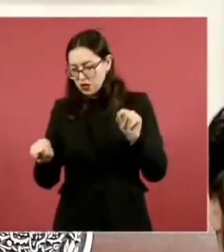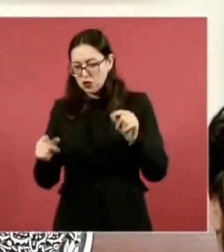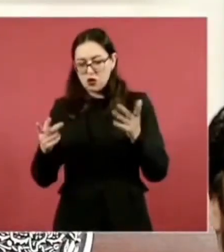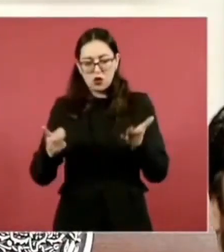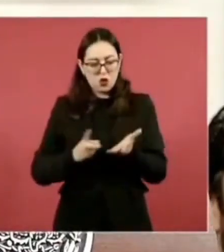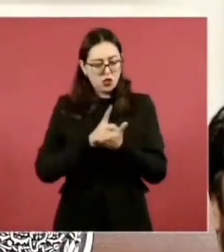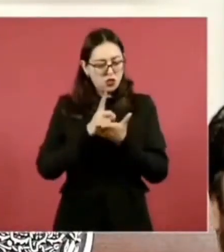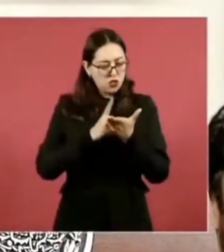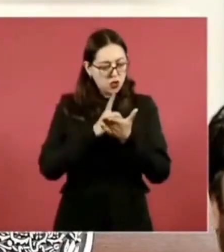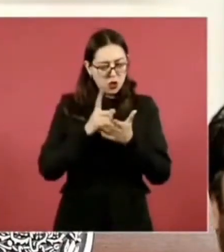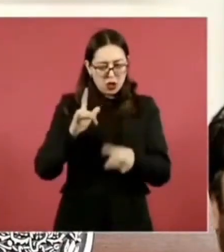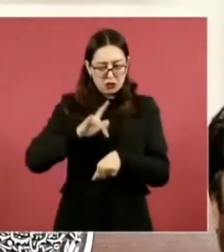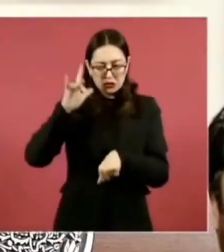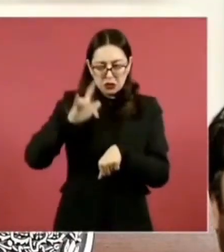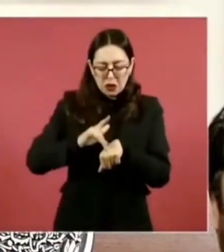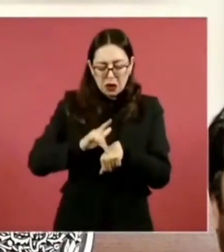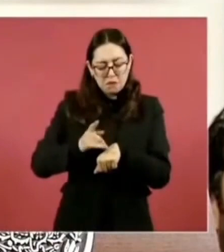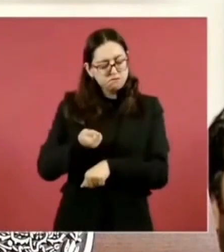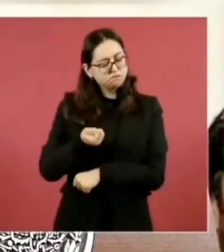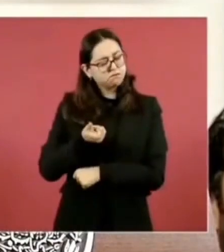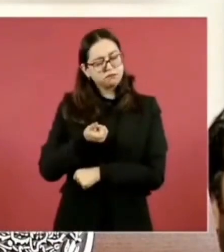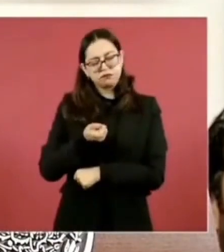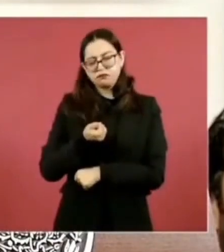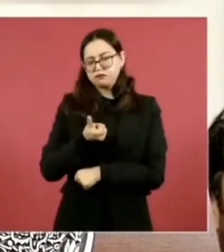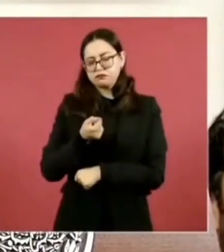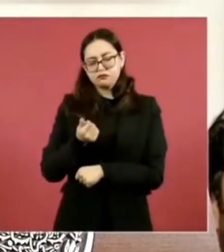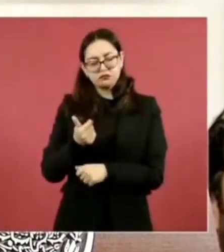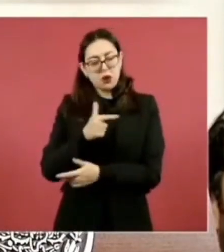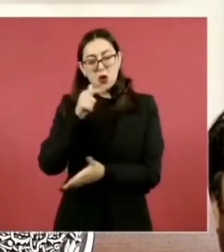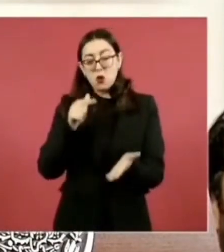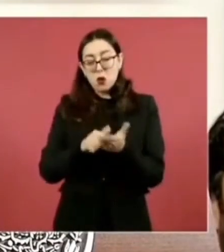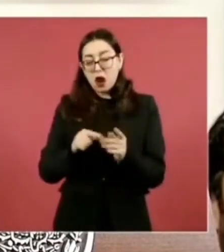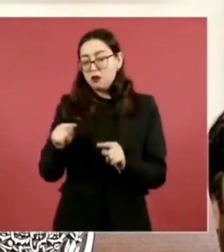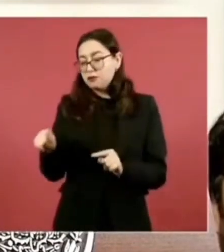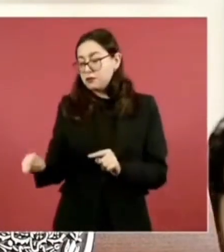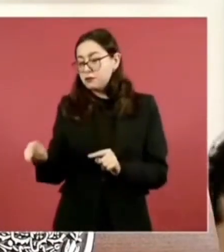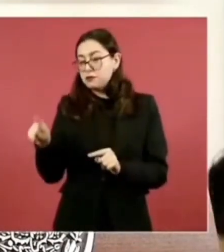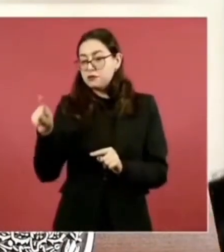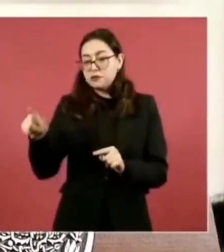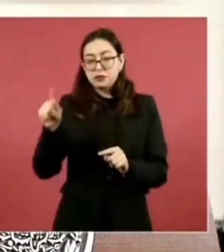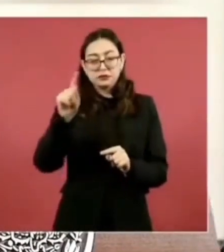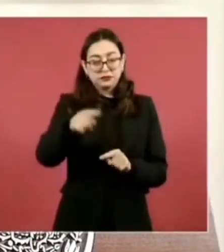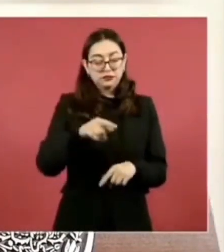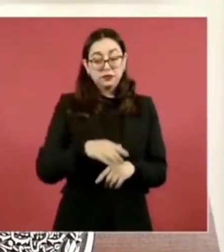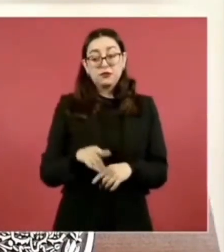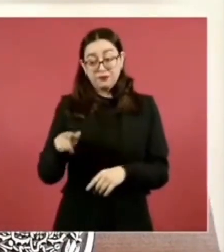Tenemos algo de esto, se estaba dando en Obregón,